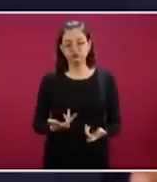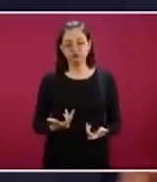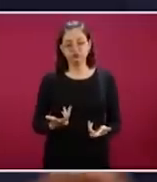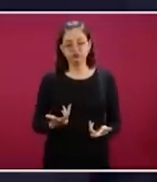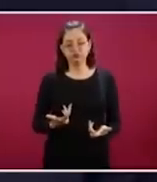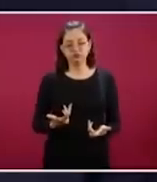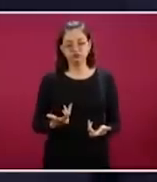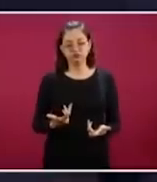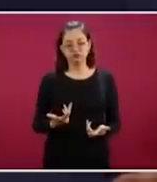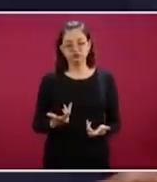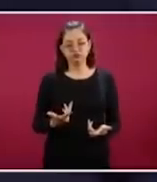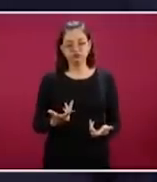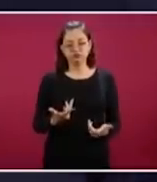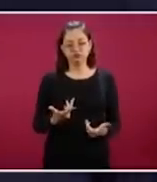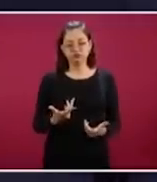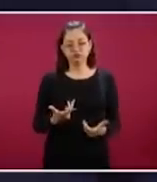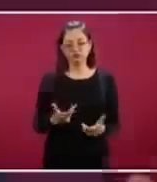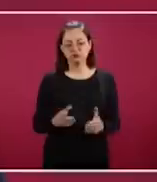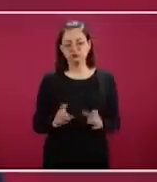ninguna